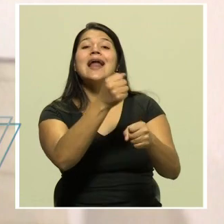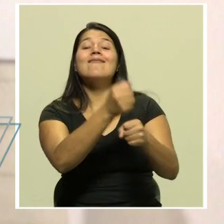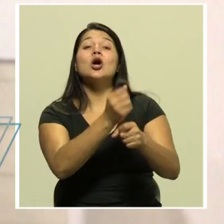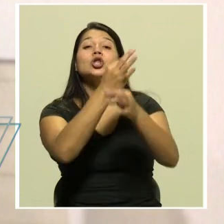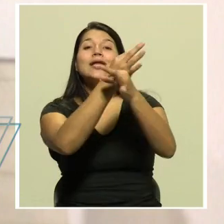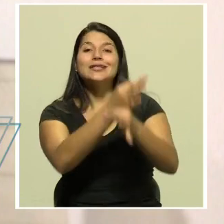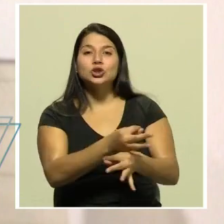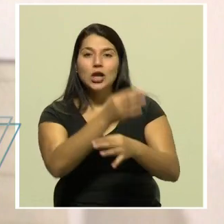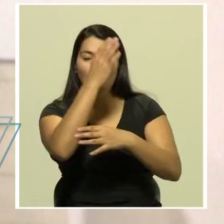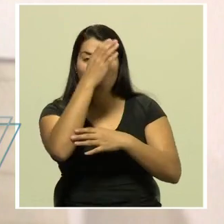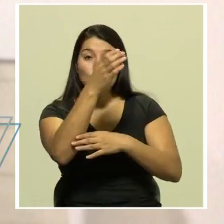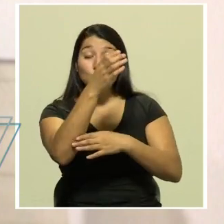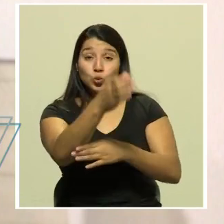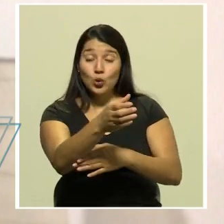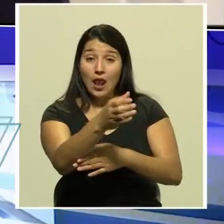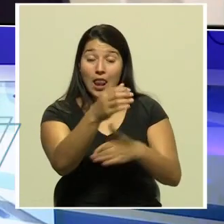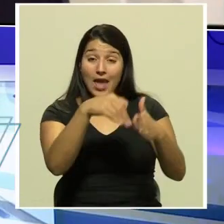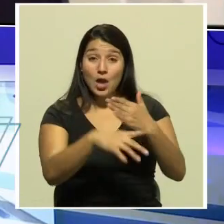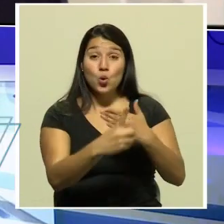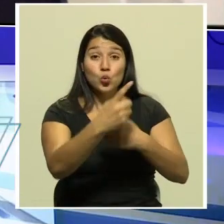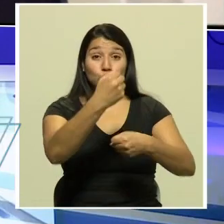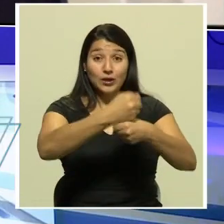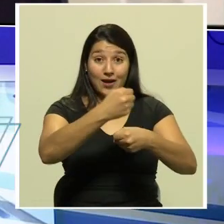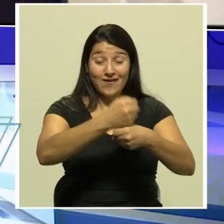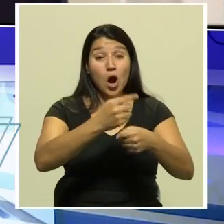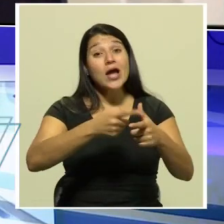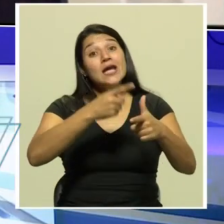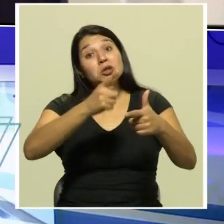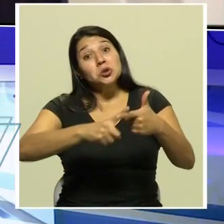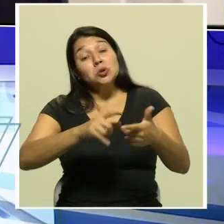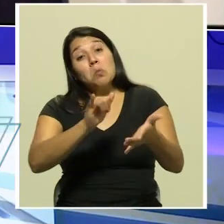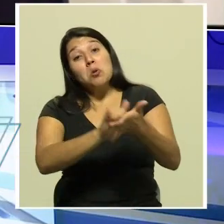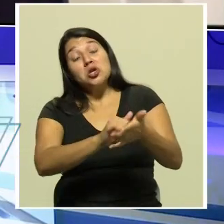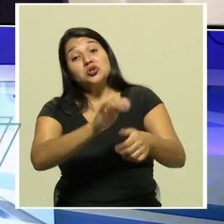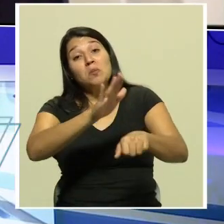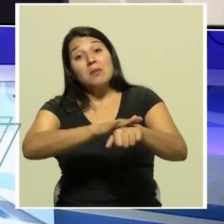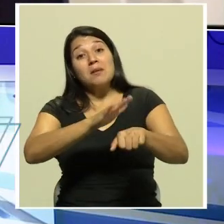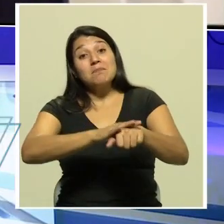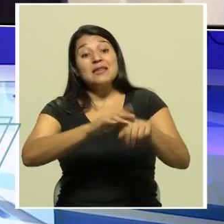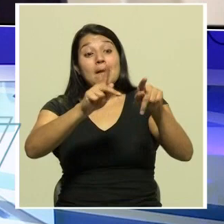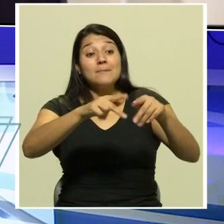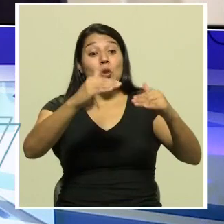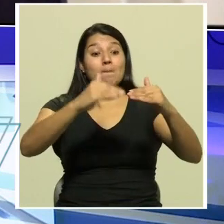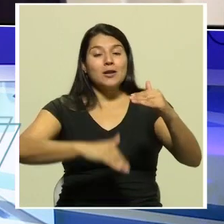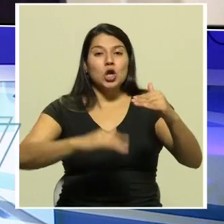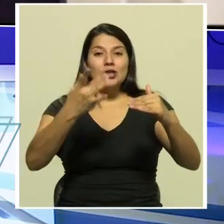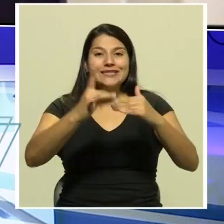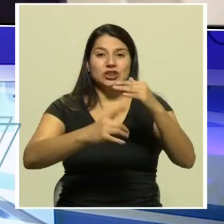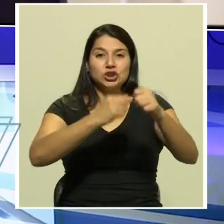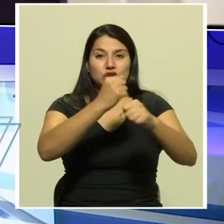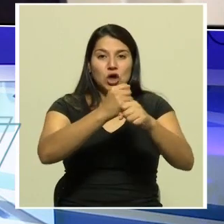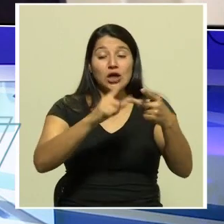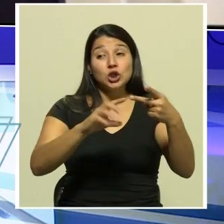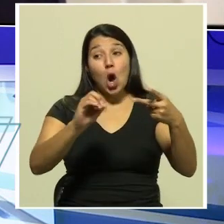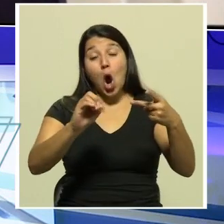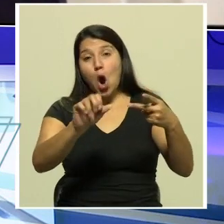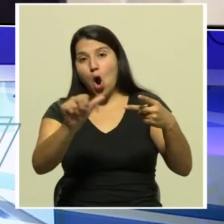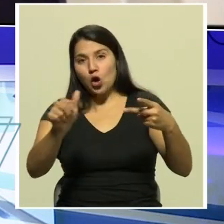tradicional, cultural y no un trabajo, y eso permitía, por ejemplo, que personas menores de edad y en otras